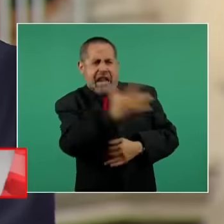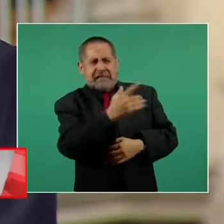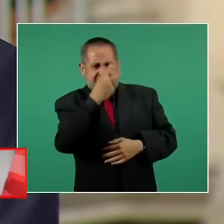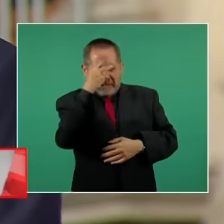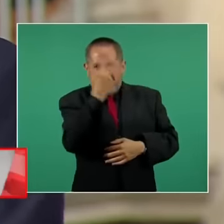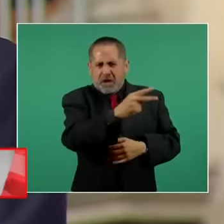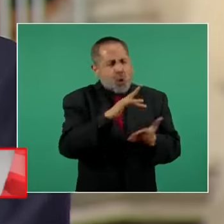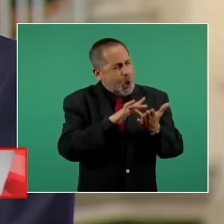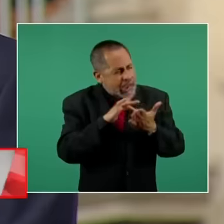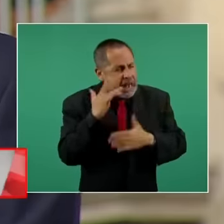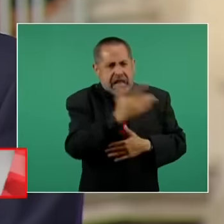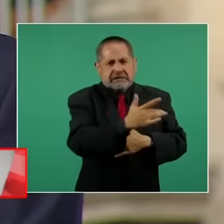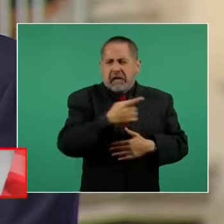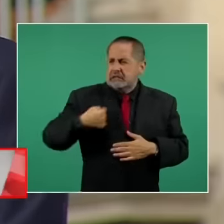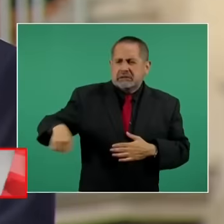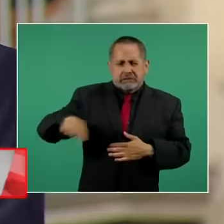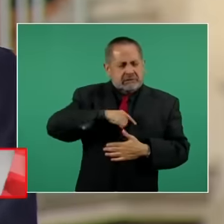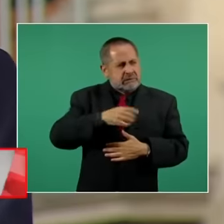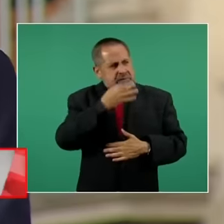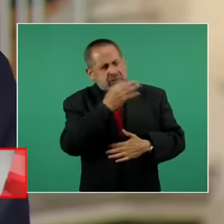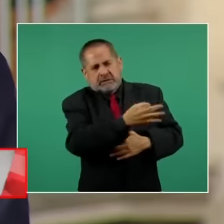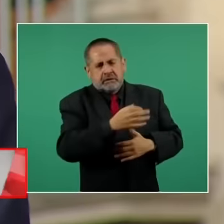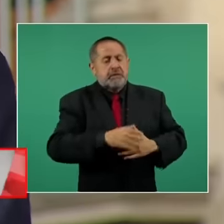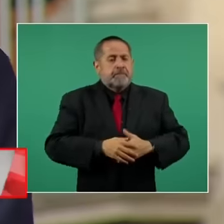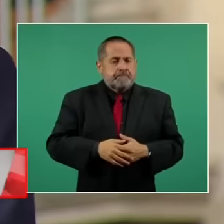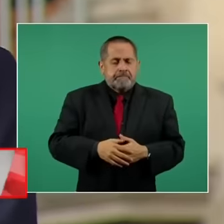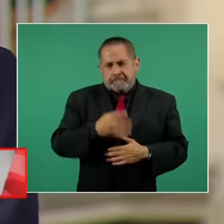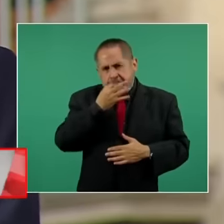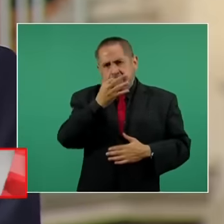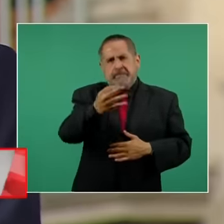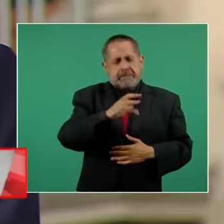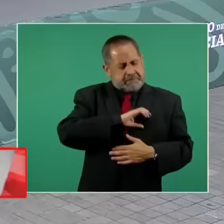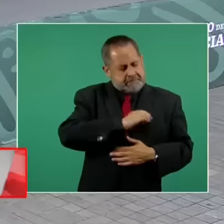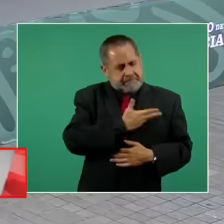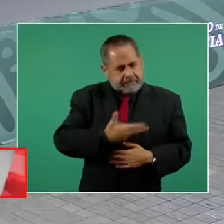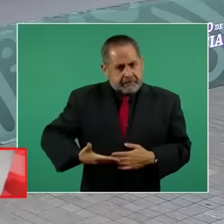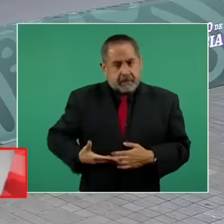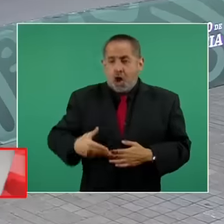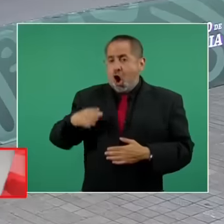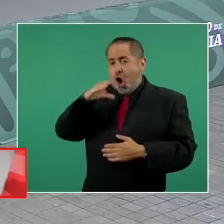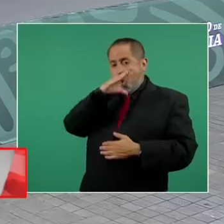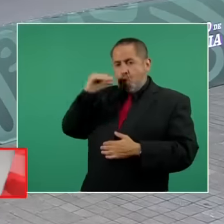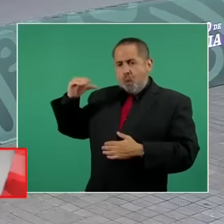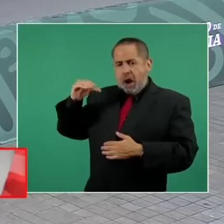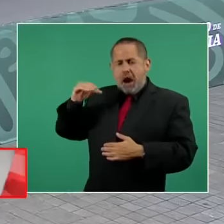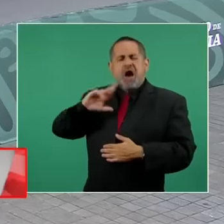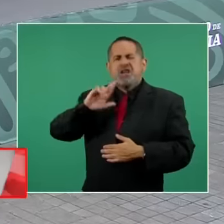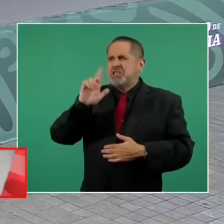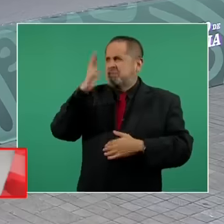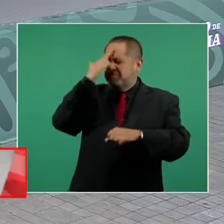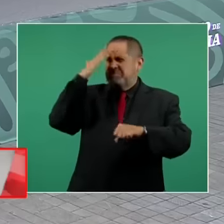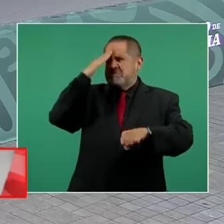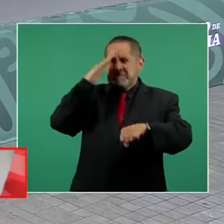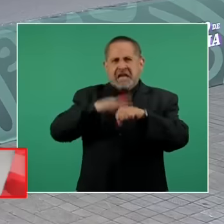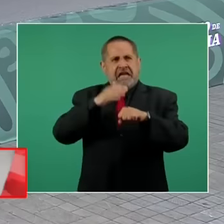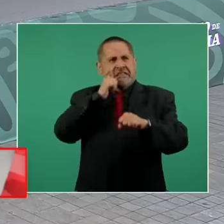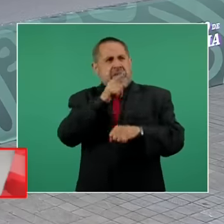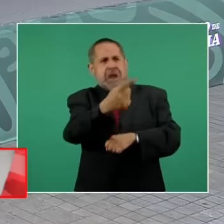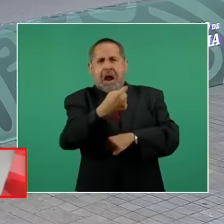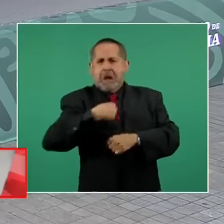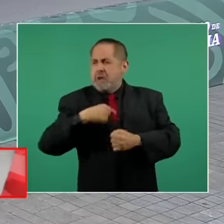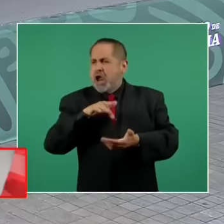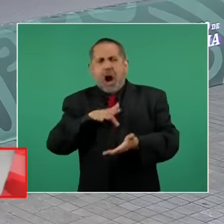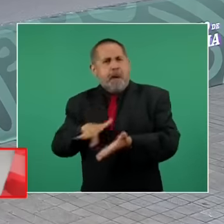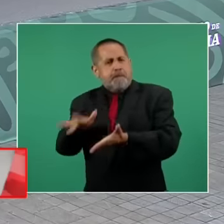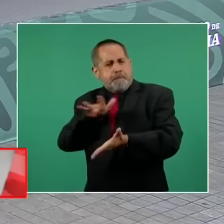más profundo. Permítame decirle, querido presidente, que Cuba recordará siempre sus expresiones de apoyo, su